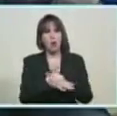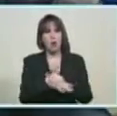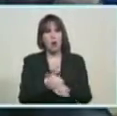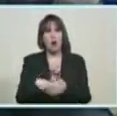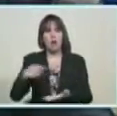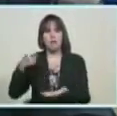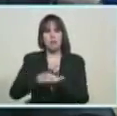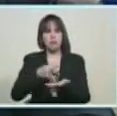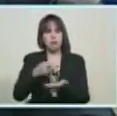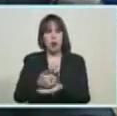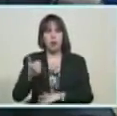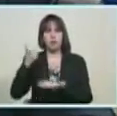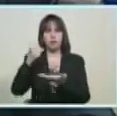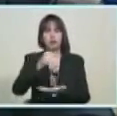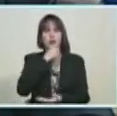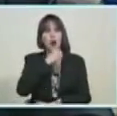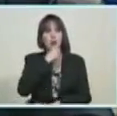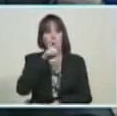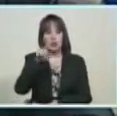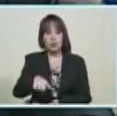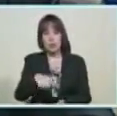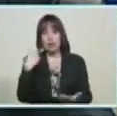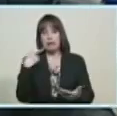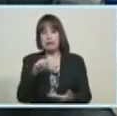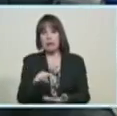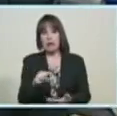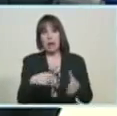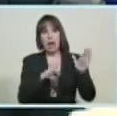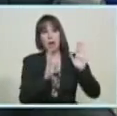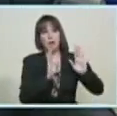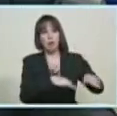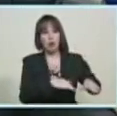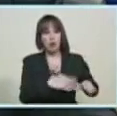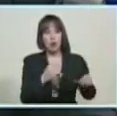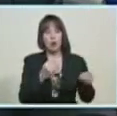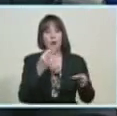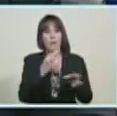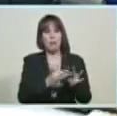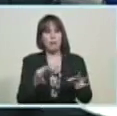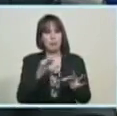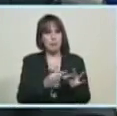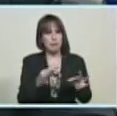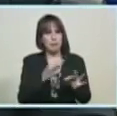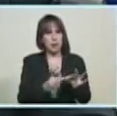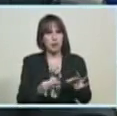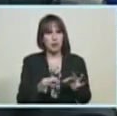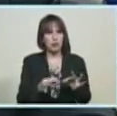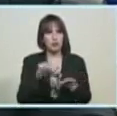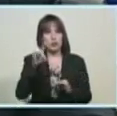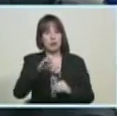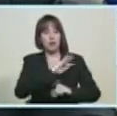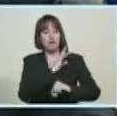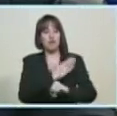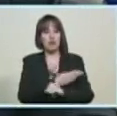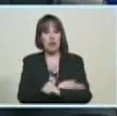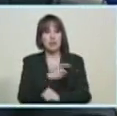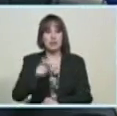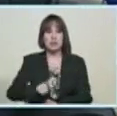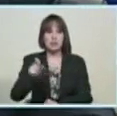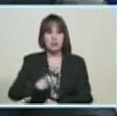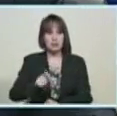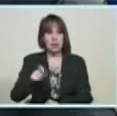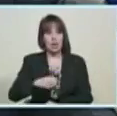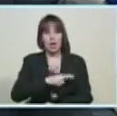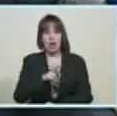de pensionados, para que también tengan su ahorro respaldado en Petro y así darle la fortaleza necesaria